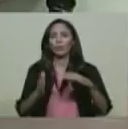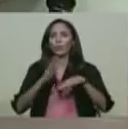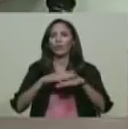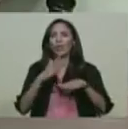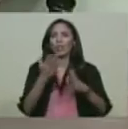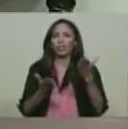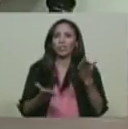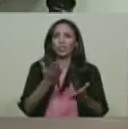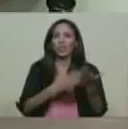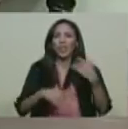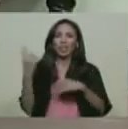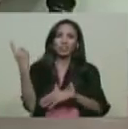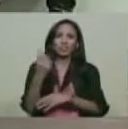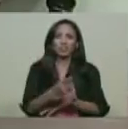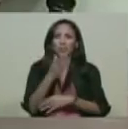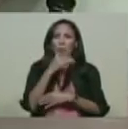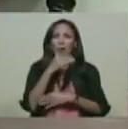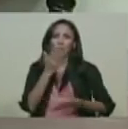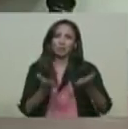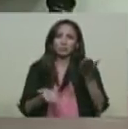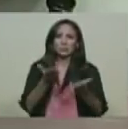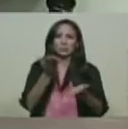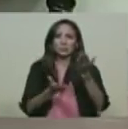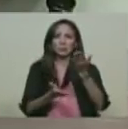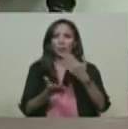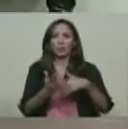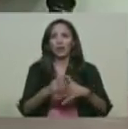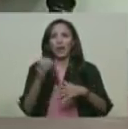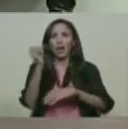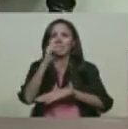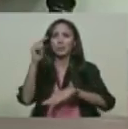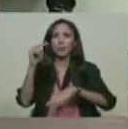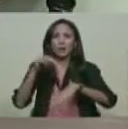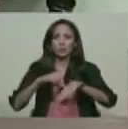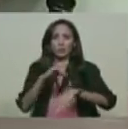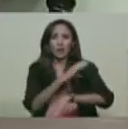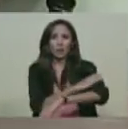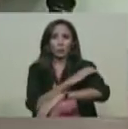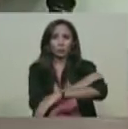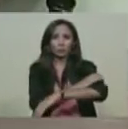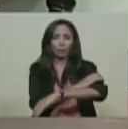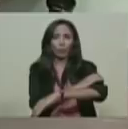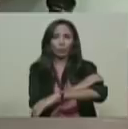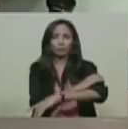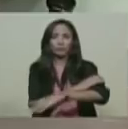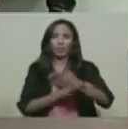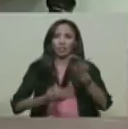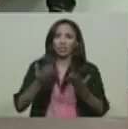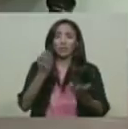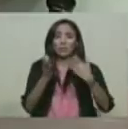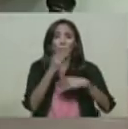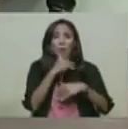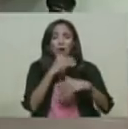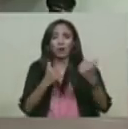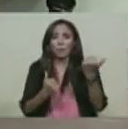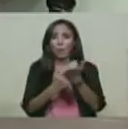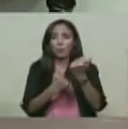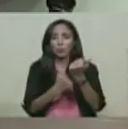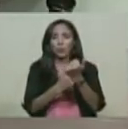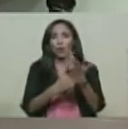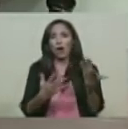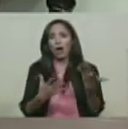inconstitucional de desacato del Parlamento Adeco Burgués, que el presidente de la